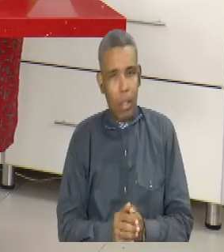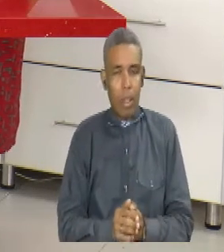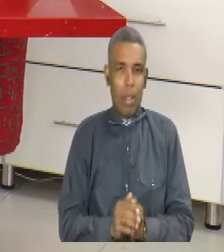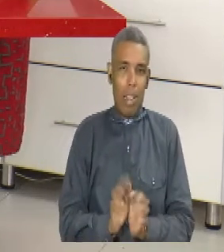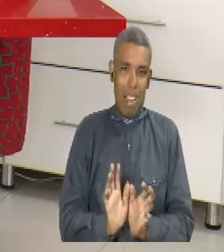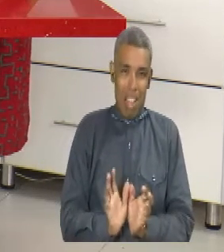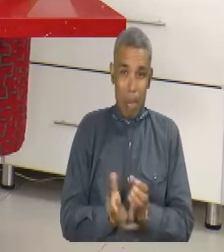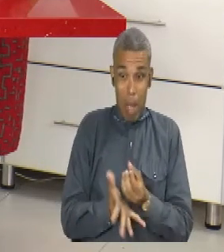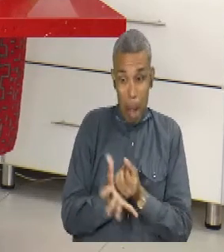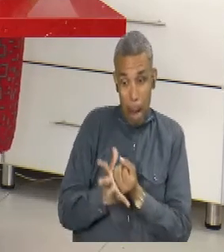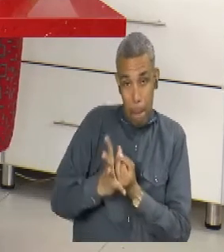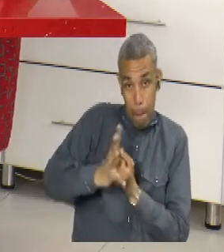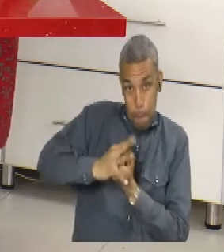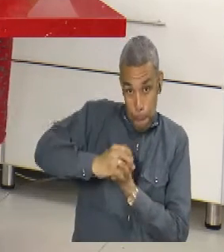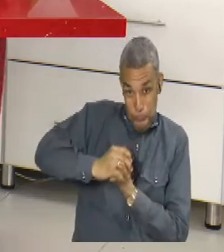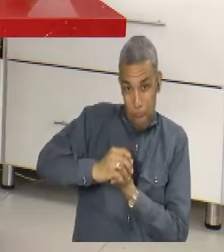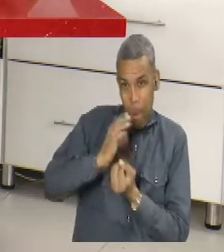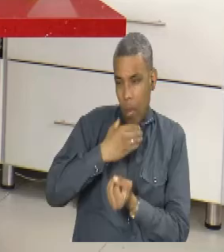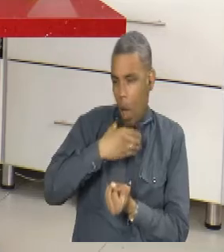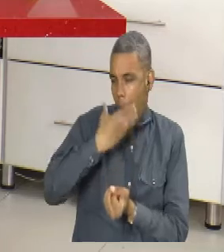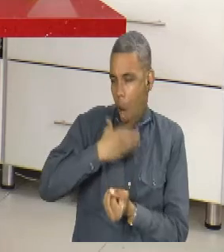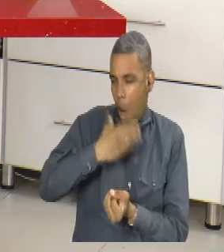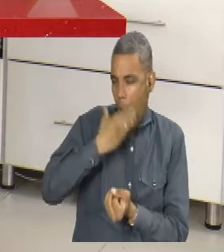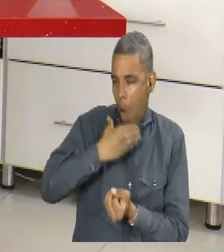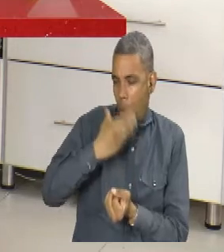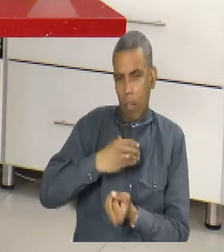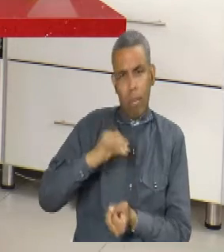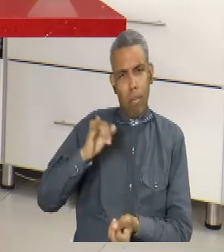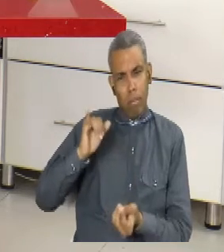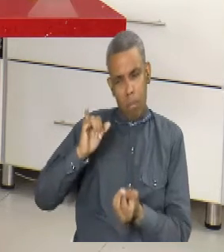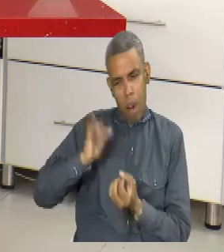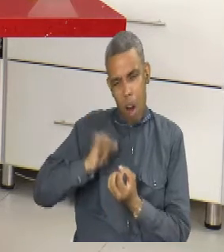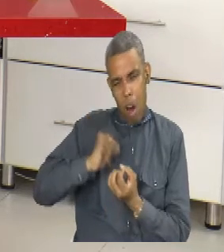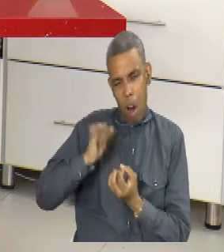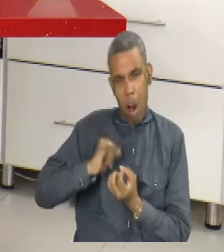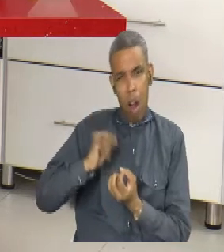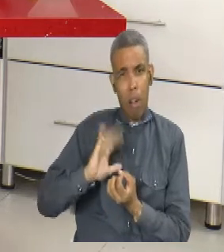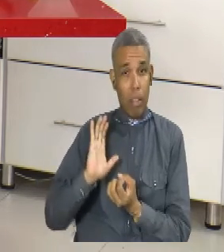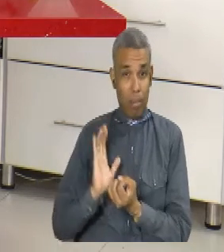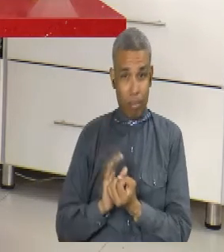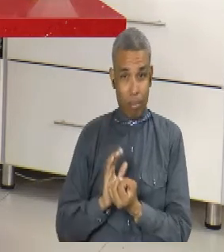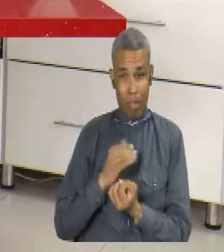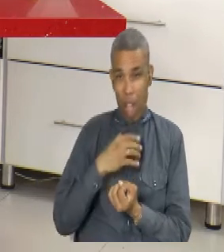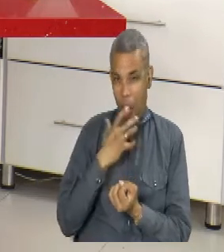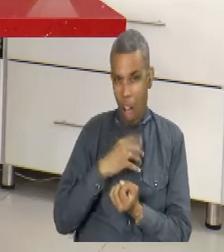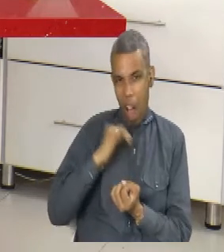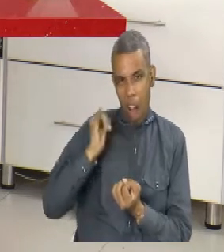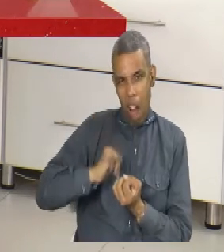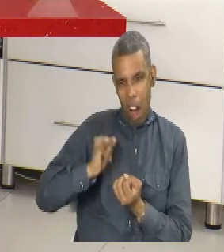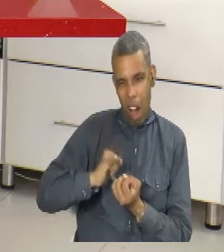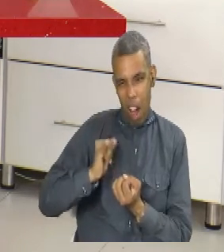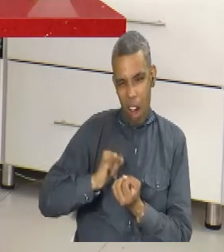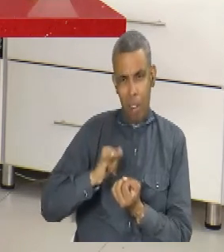se envuelve en aluminio y se deja durante más de una hora al horno, el tiempo que sea necesario.